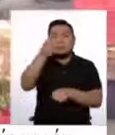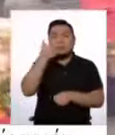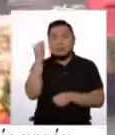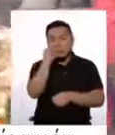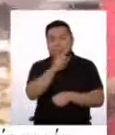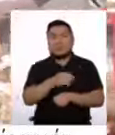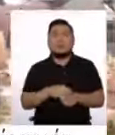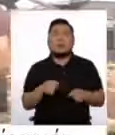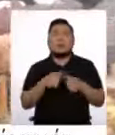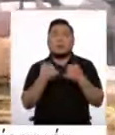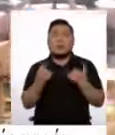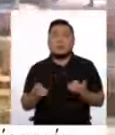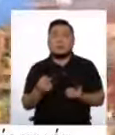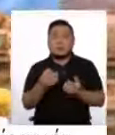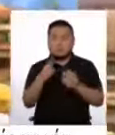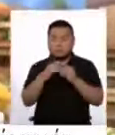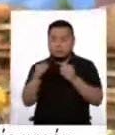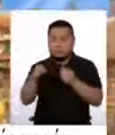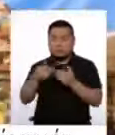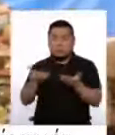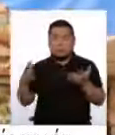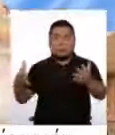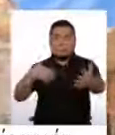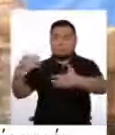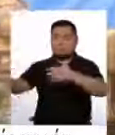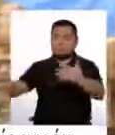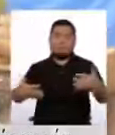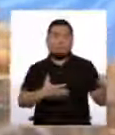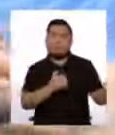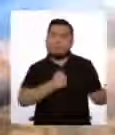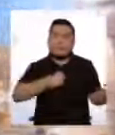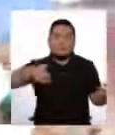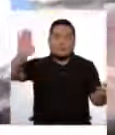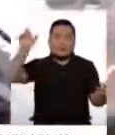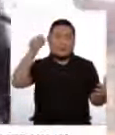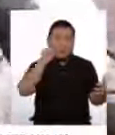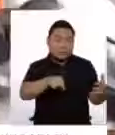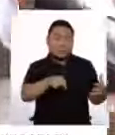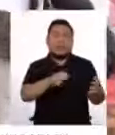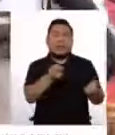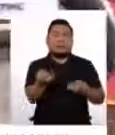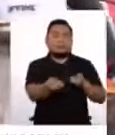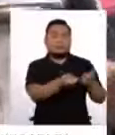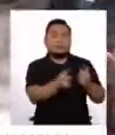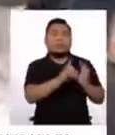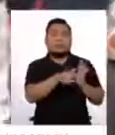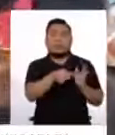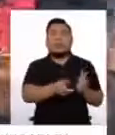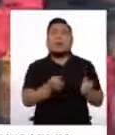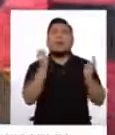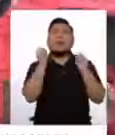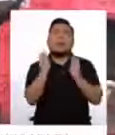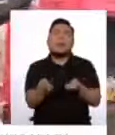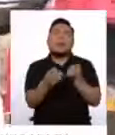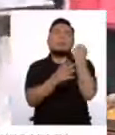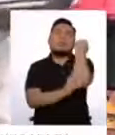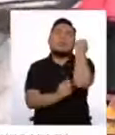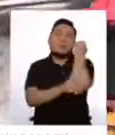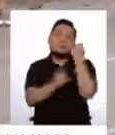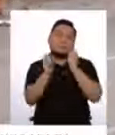La fruta decomisada en este operativo fue desinfectada para posteriormente ser donada a quienes más lo necesitan.